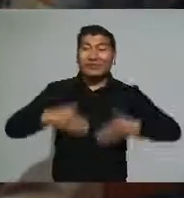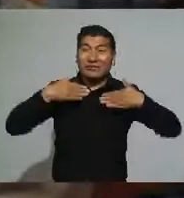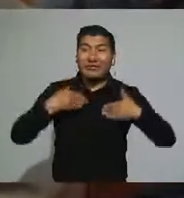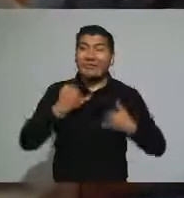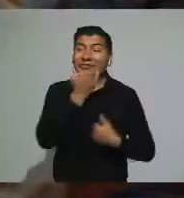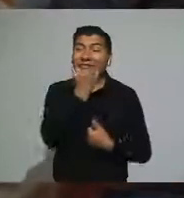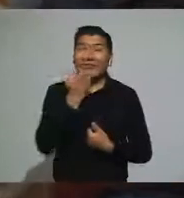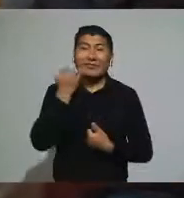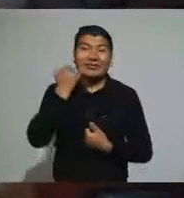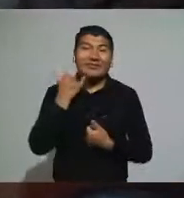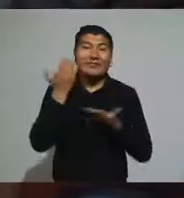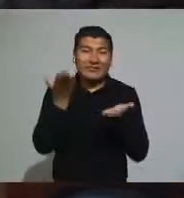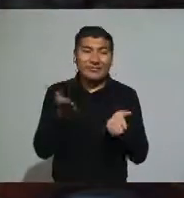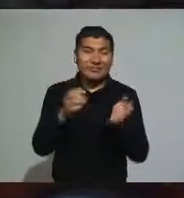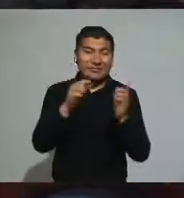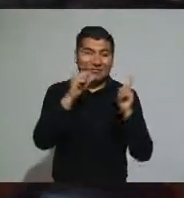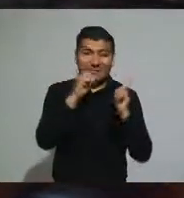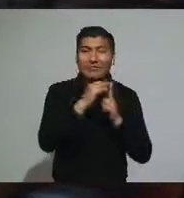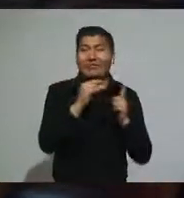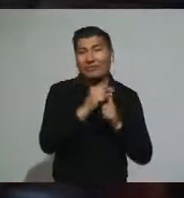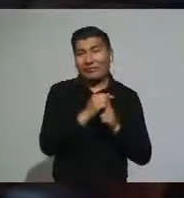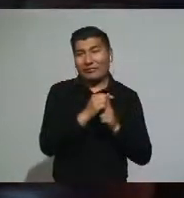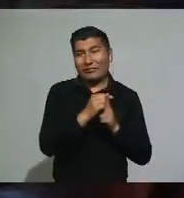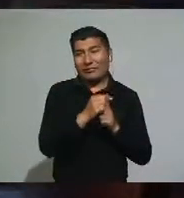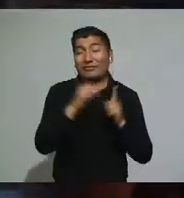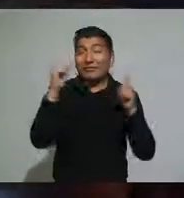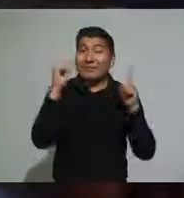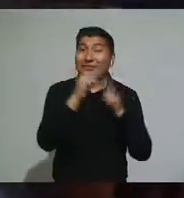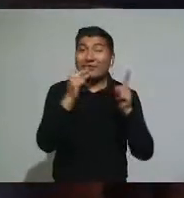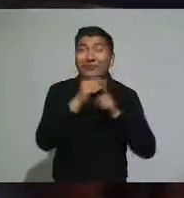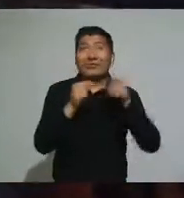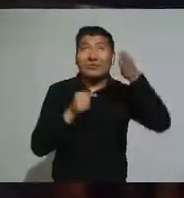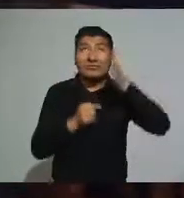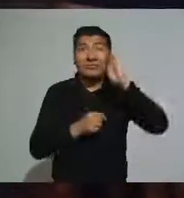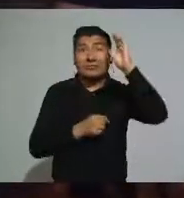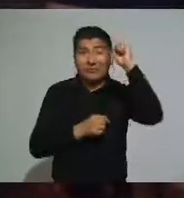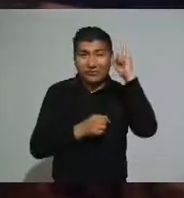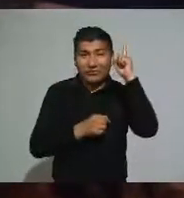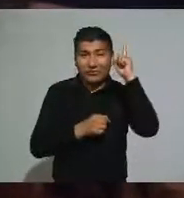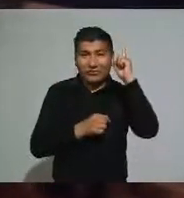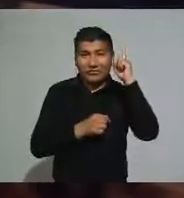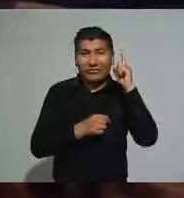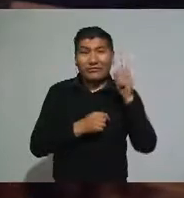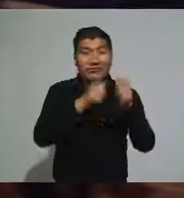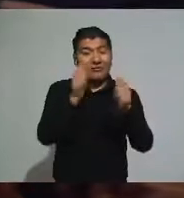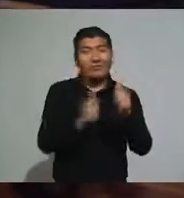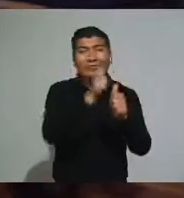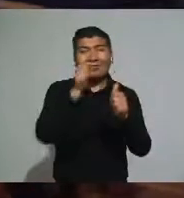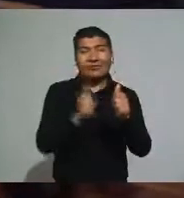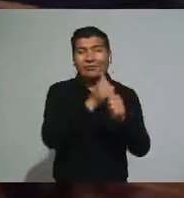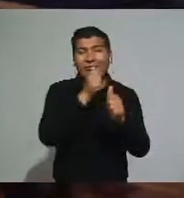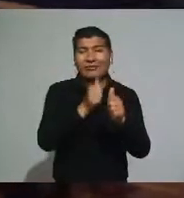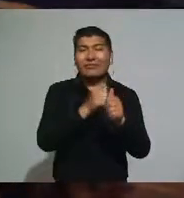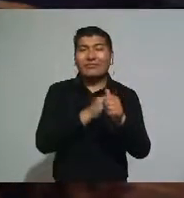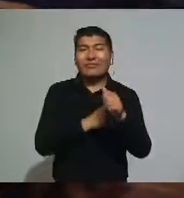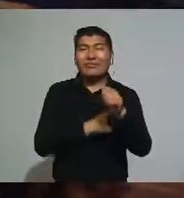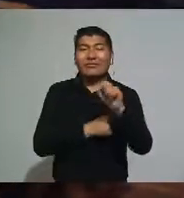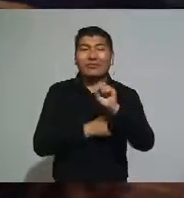Israel estaba la palabra de Dios. El apóstol Santiago